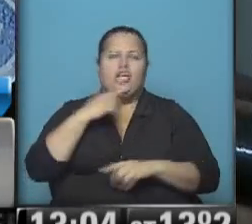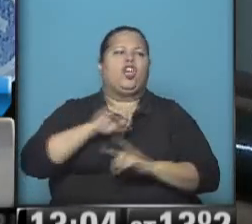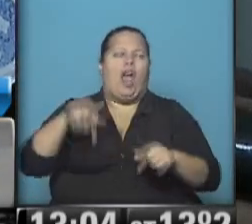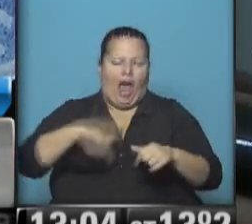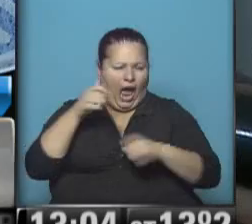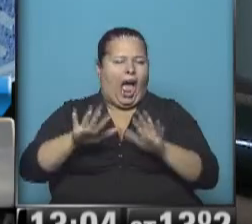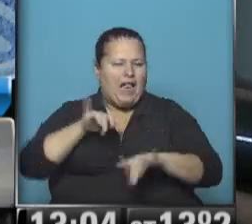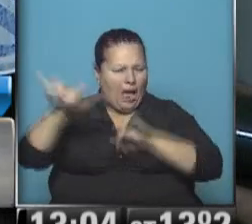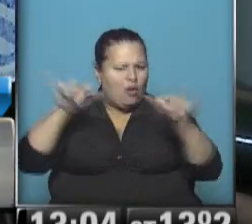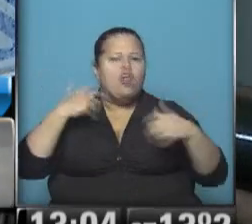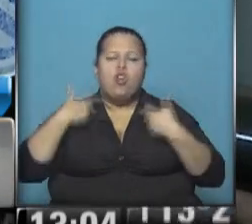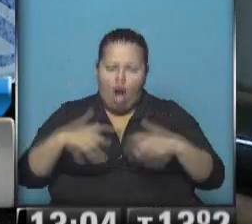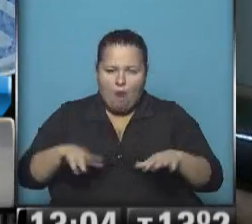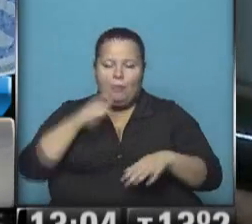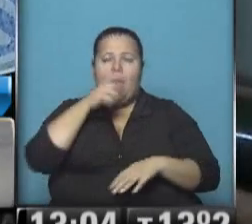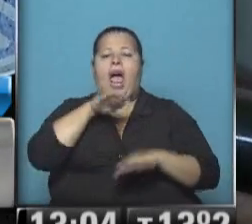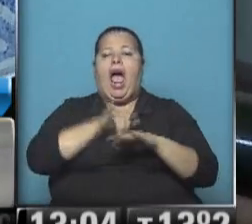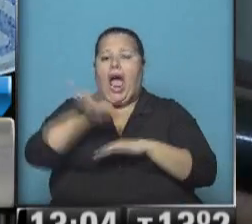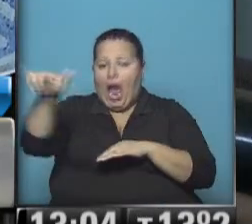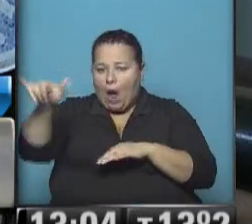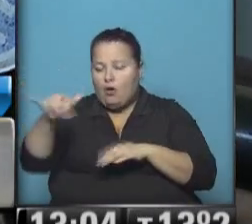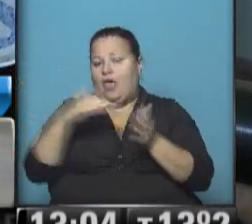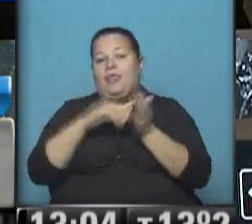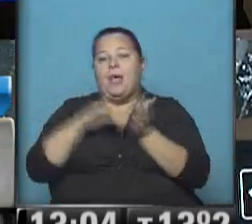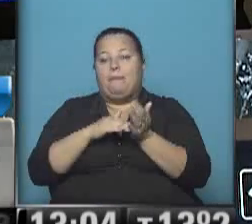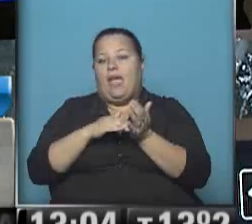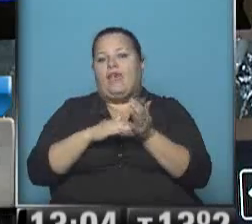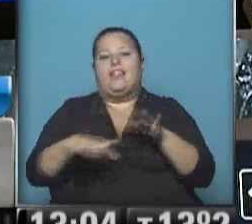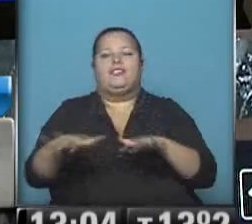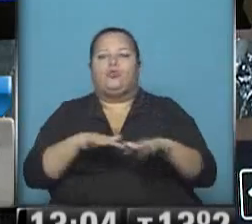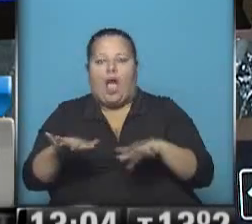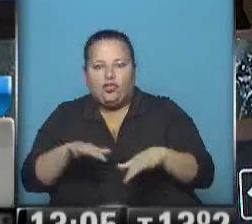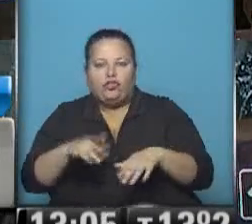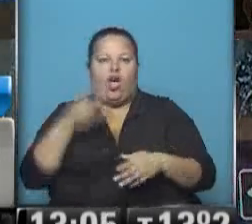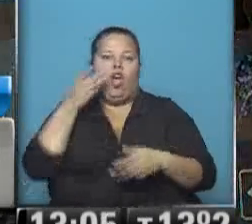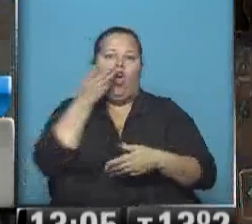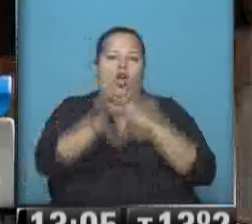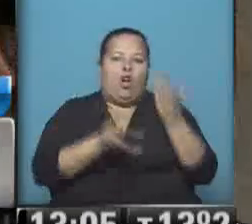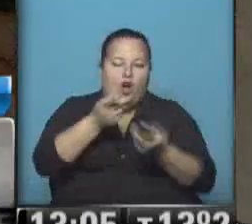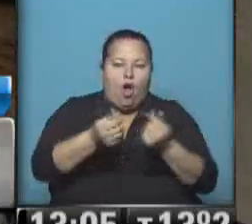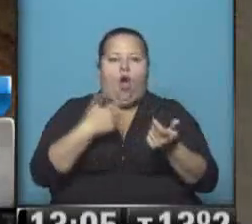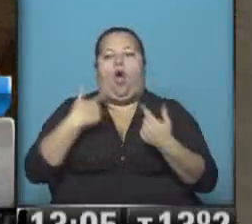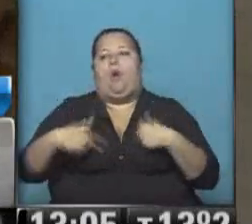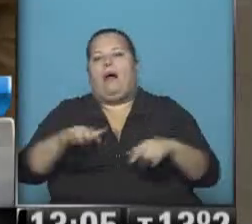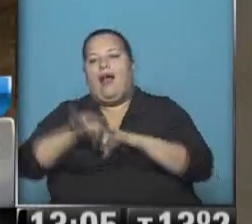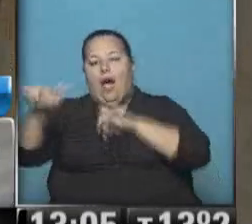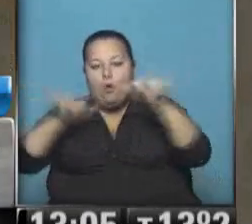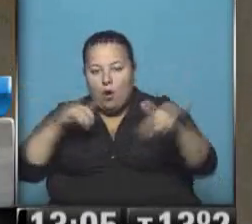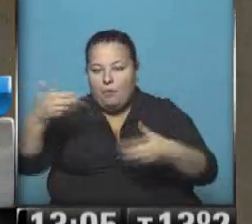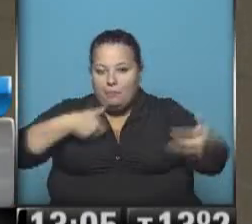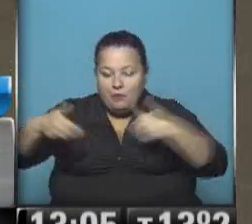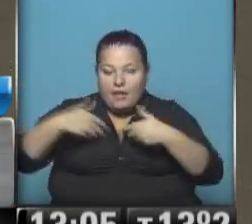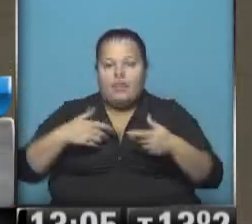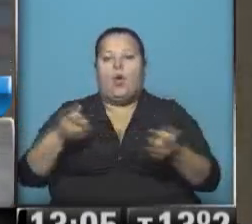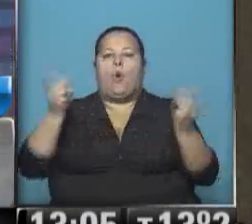esta industria es muy común que las líneas aéreas de acuerdo con las circunstancias de la demanda o de los recursos que uno tiene para volar eh